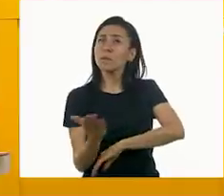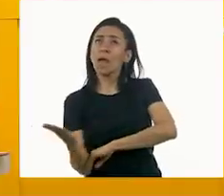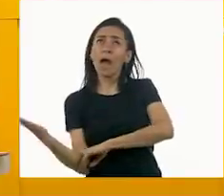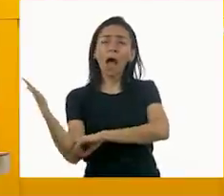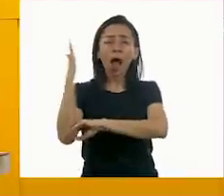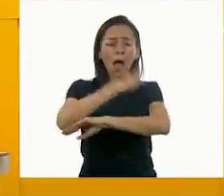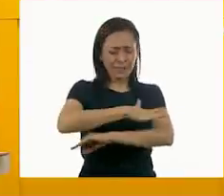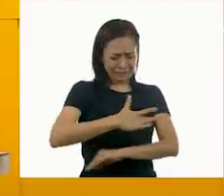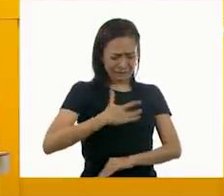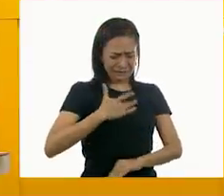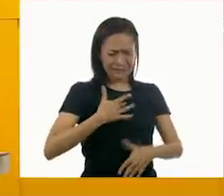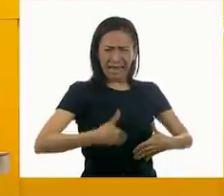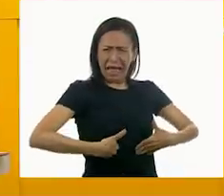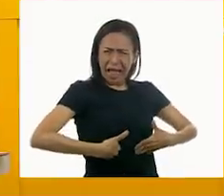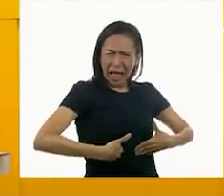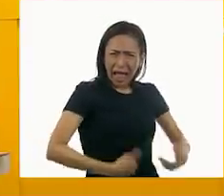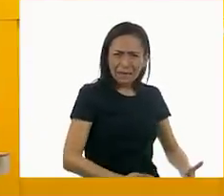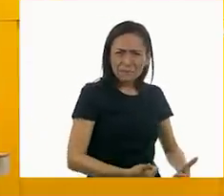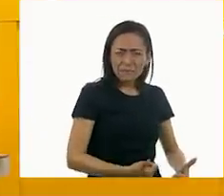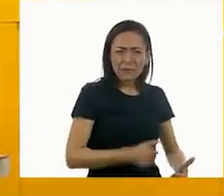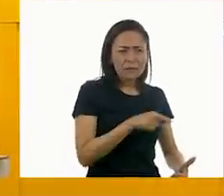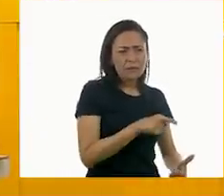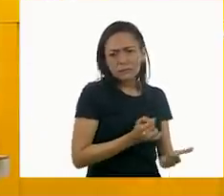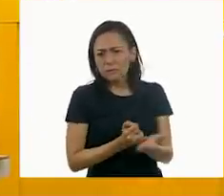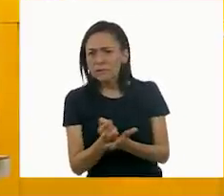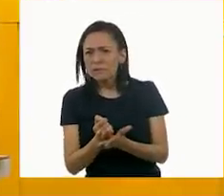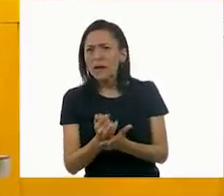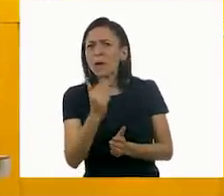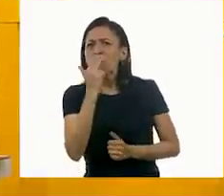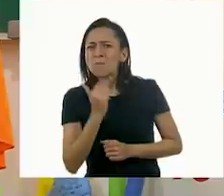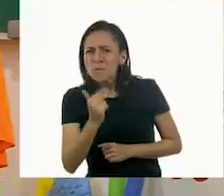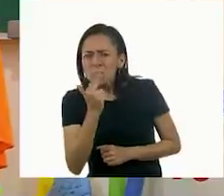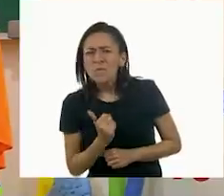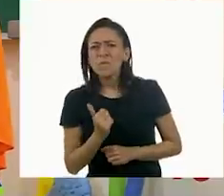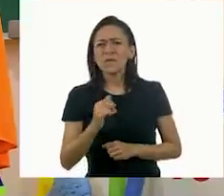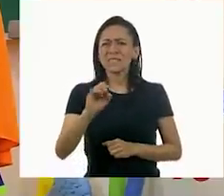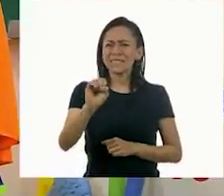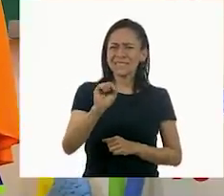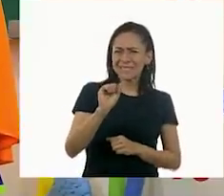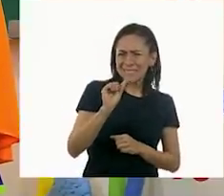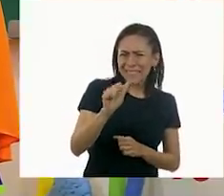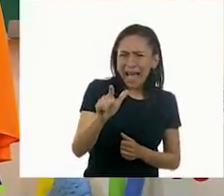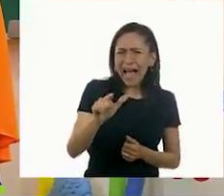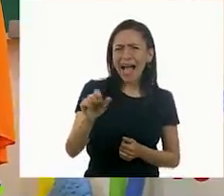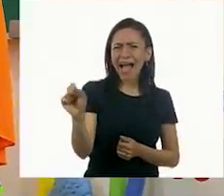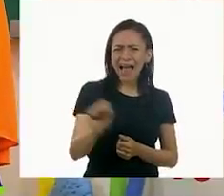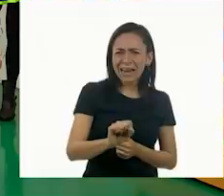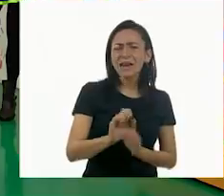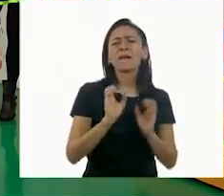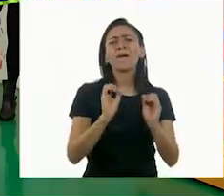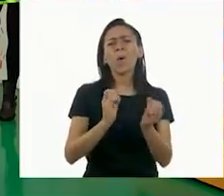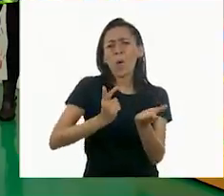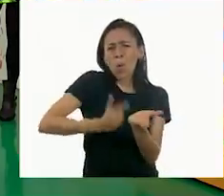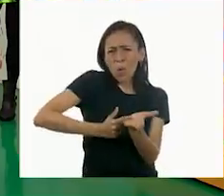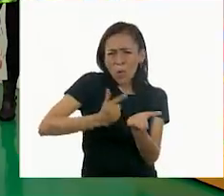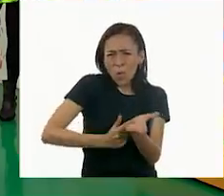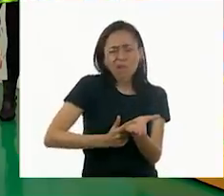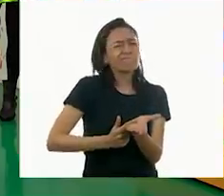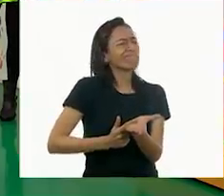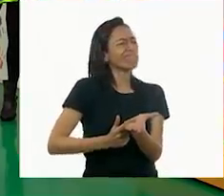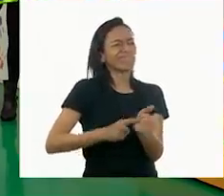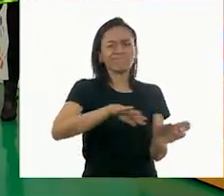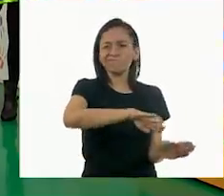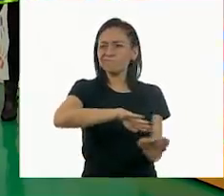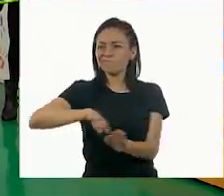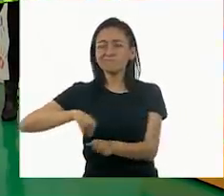consumir tantos azúcares, sales y grasas, es importante que consumas frutas